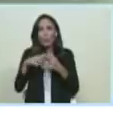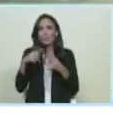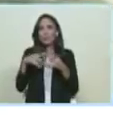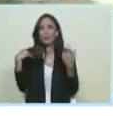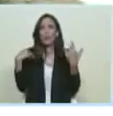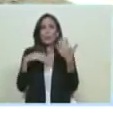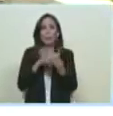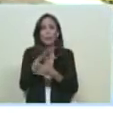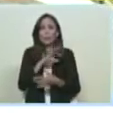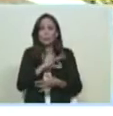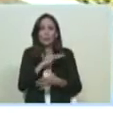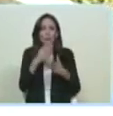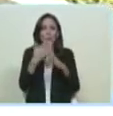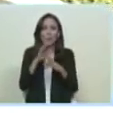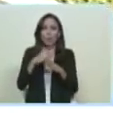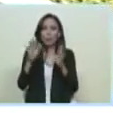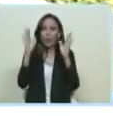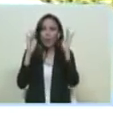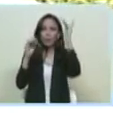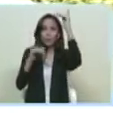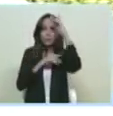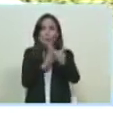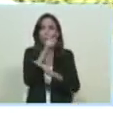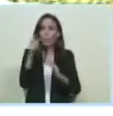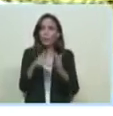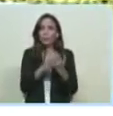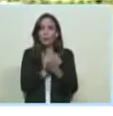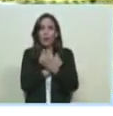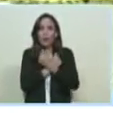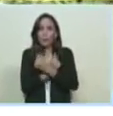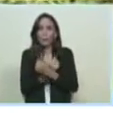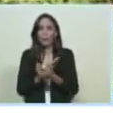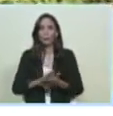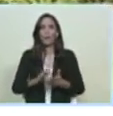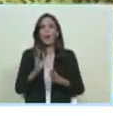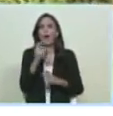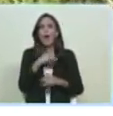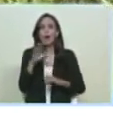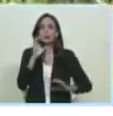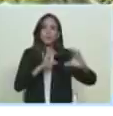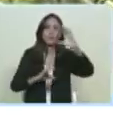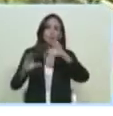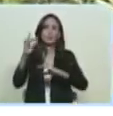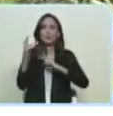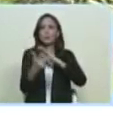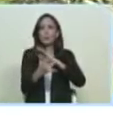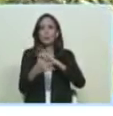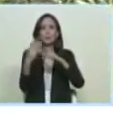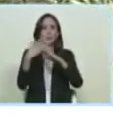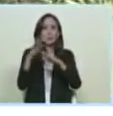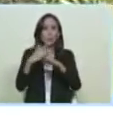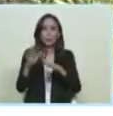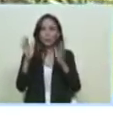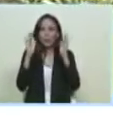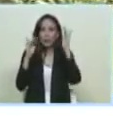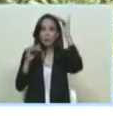lo atendemos. Lo atendemos con amor, con la ciencia, con el amor.